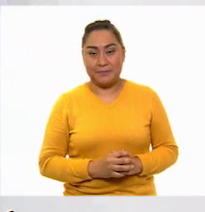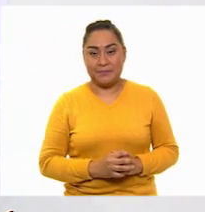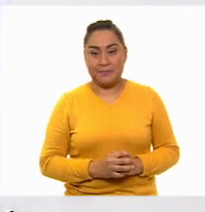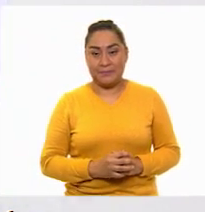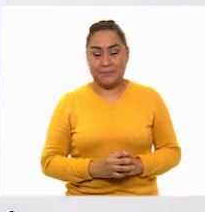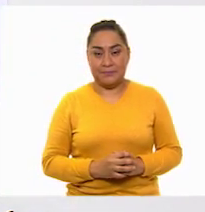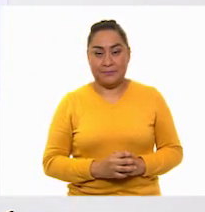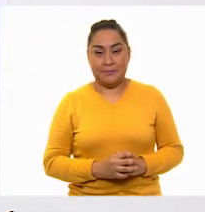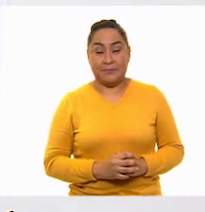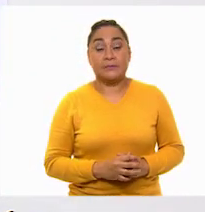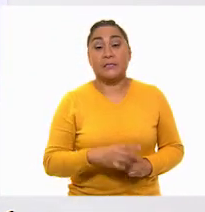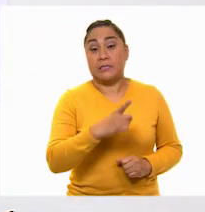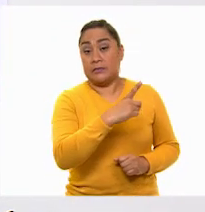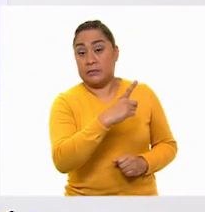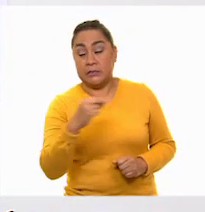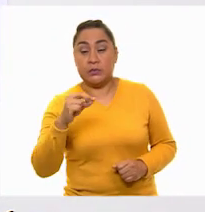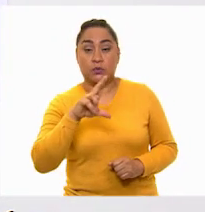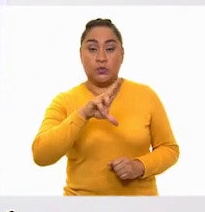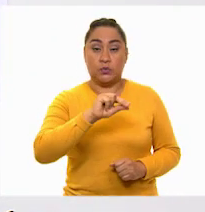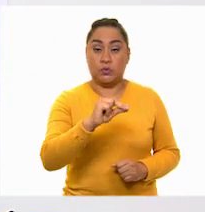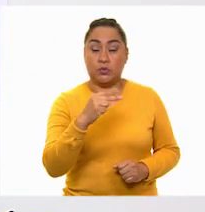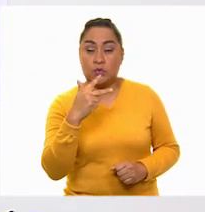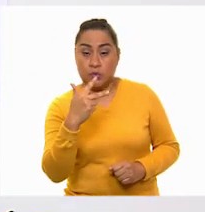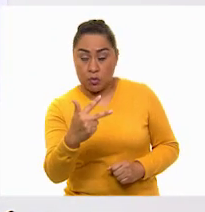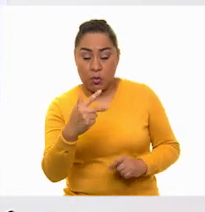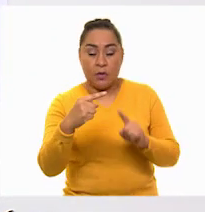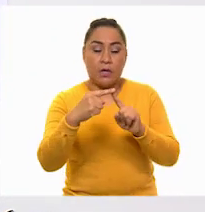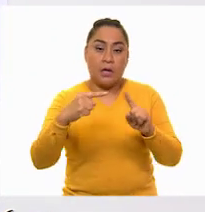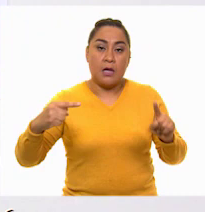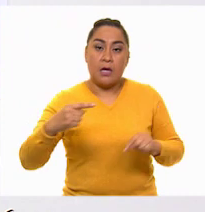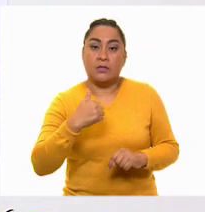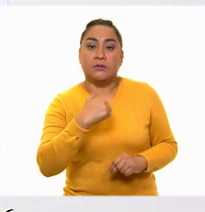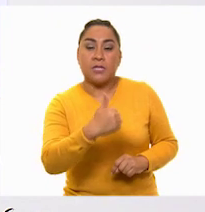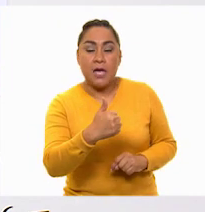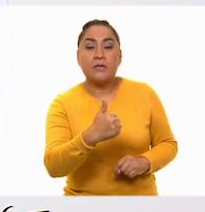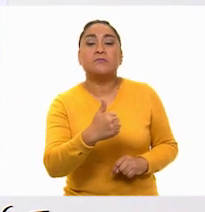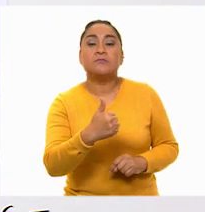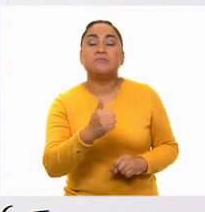31.16. 188 entre 6 nos da